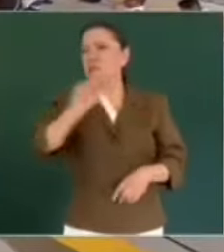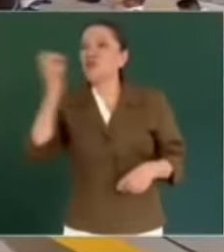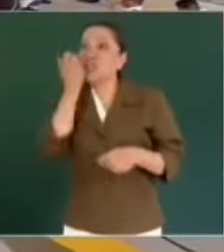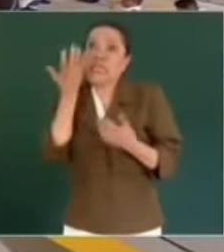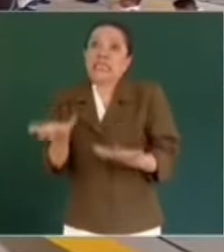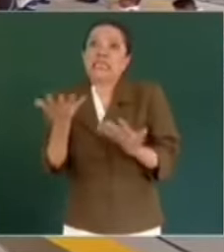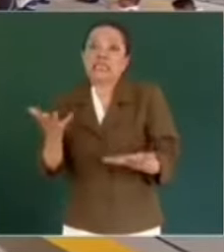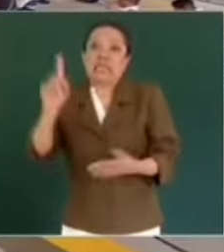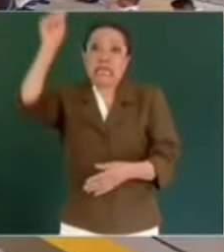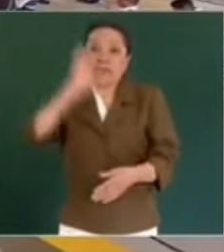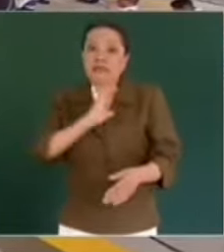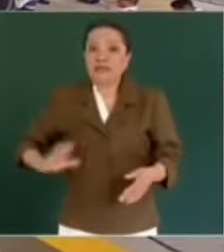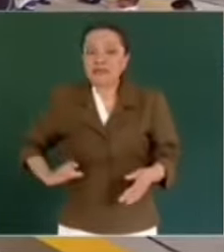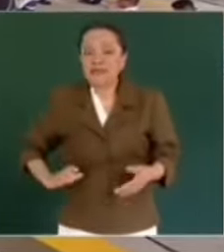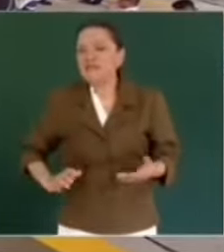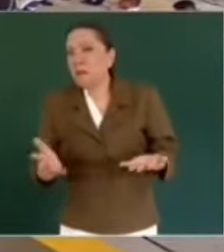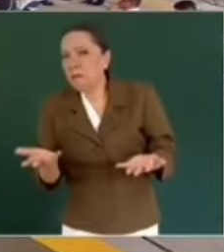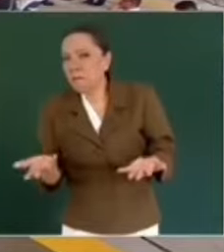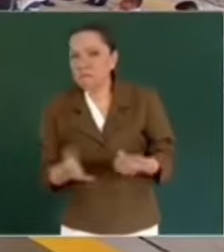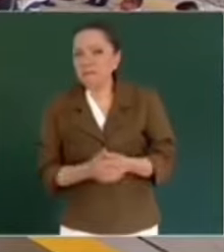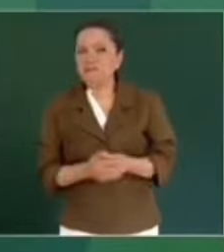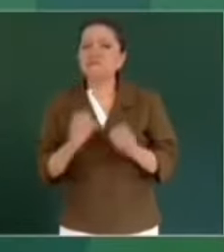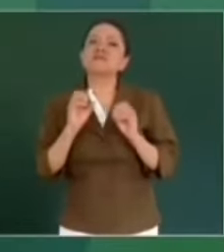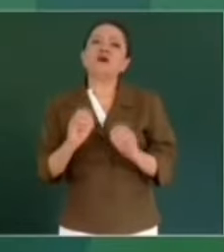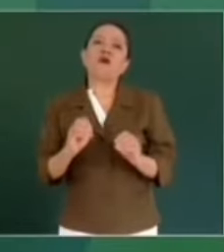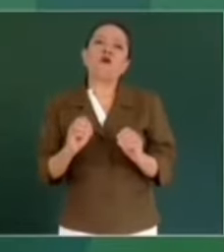aspirantes ni a los que están